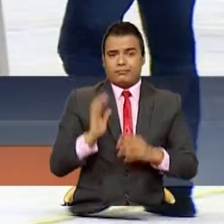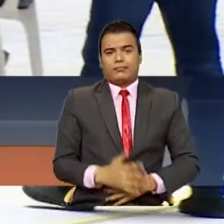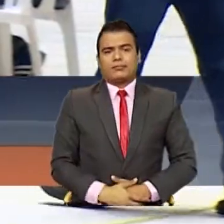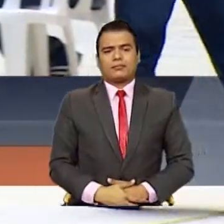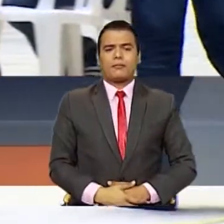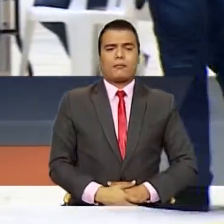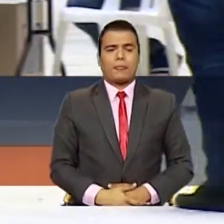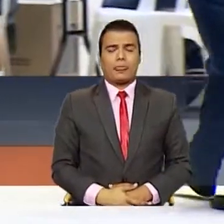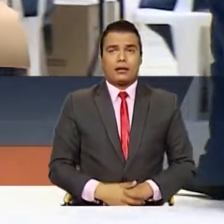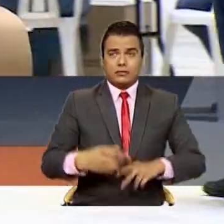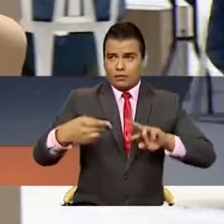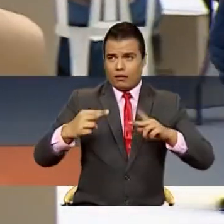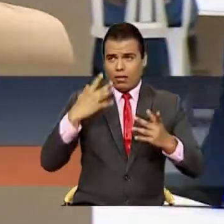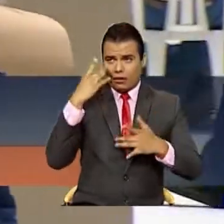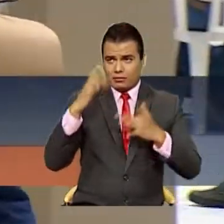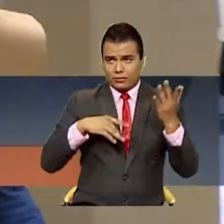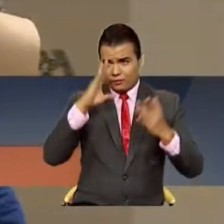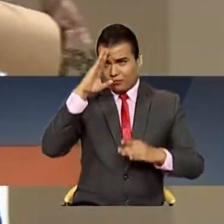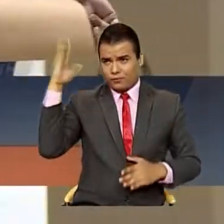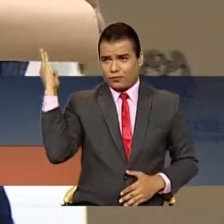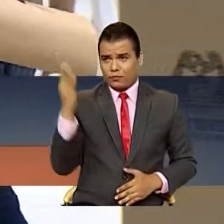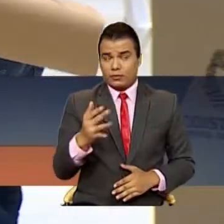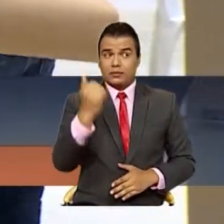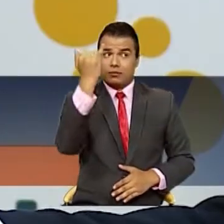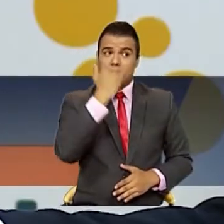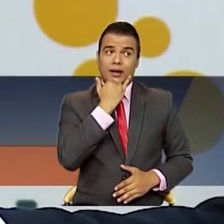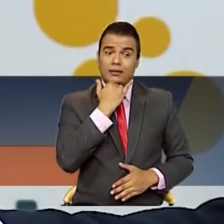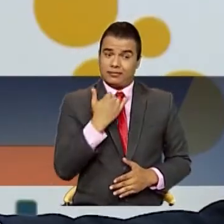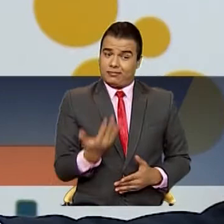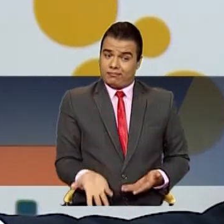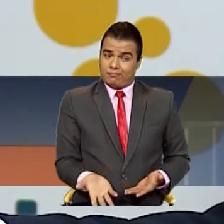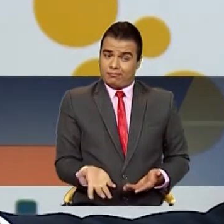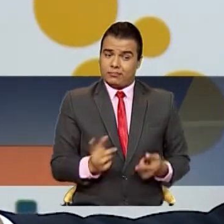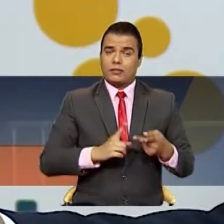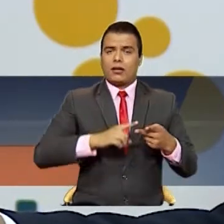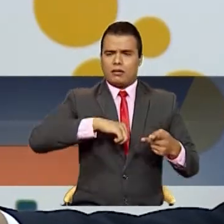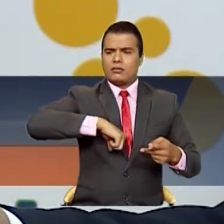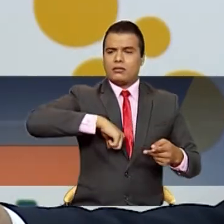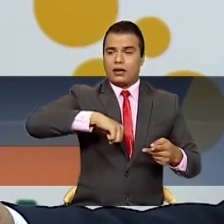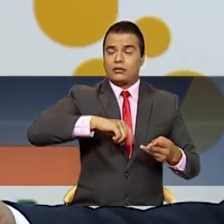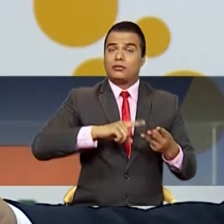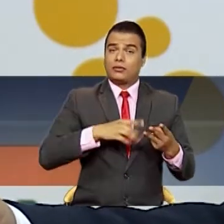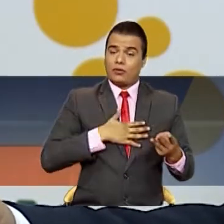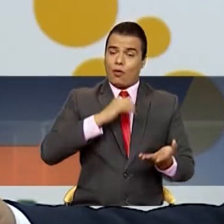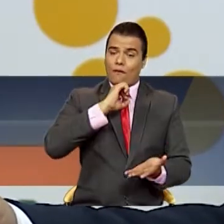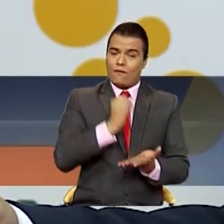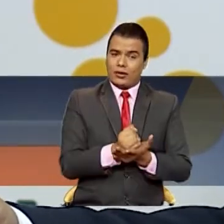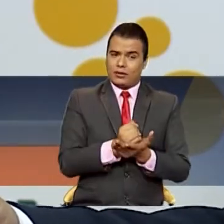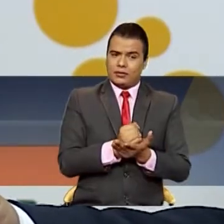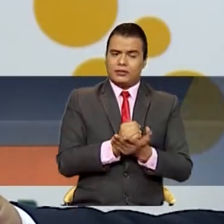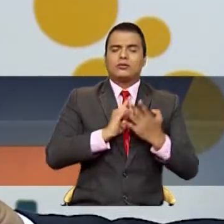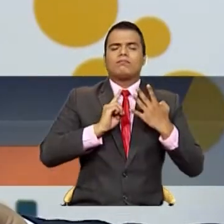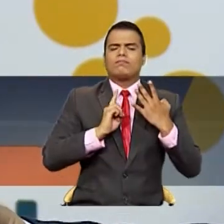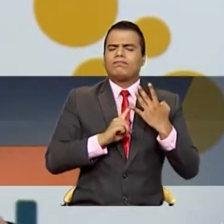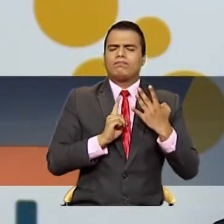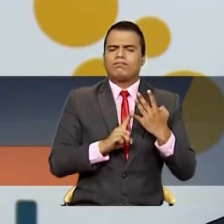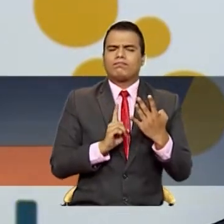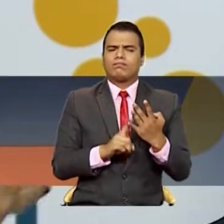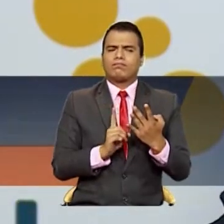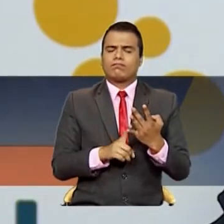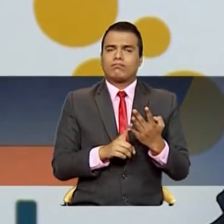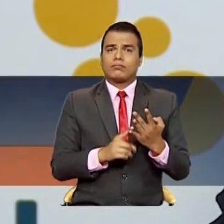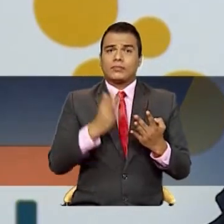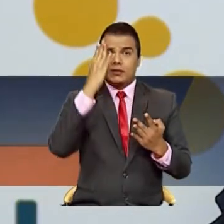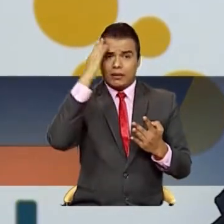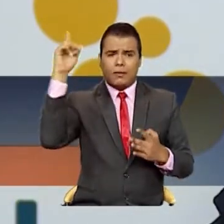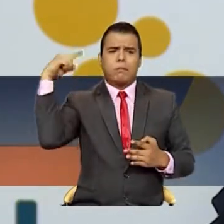Eso es decir, en contravía de su propio futuro. Es un delito, primero. Es un derecho, pero es una obligación, segundo. Tercero es, hay un bien